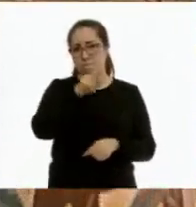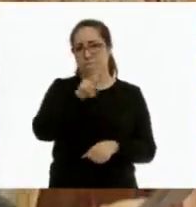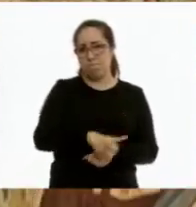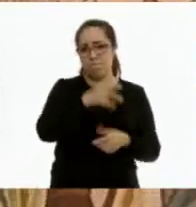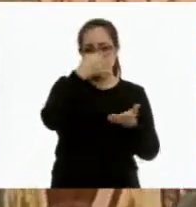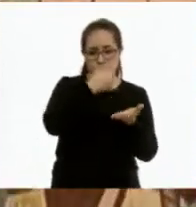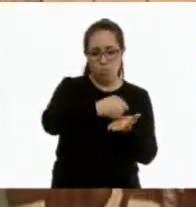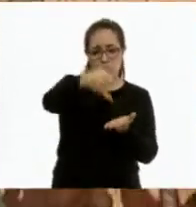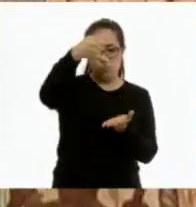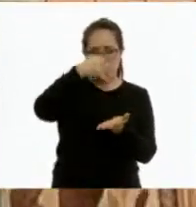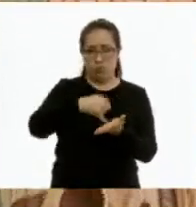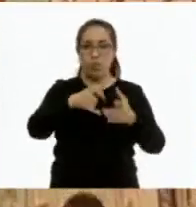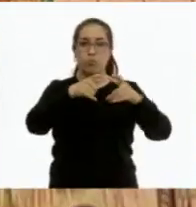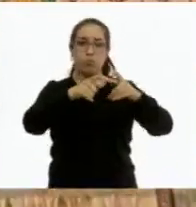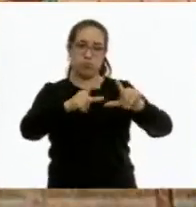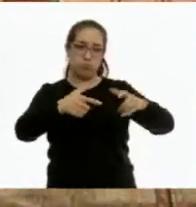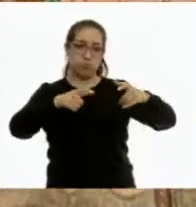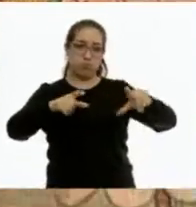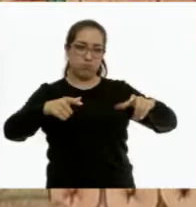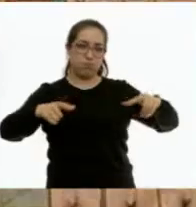agricultura.